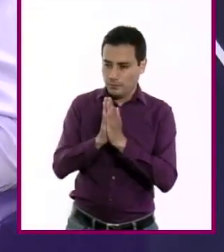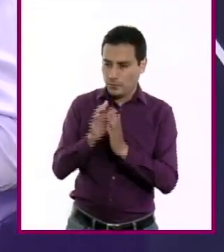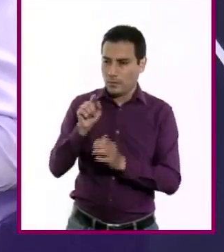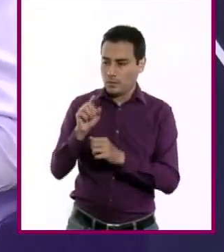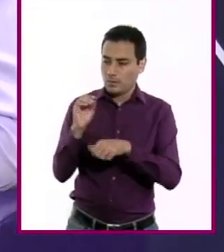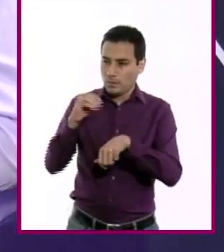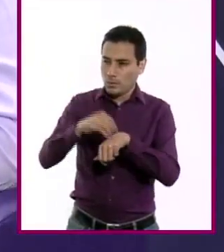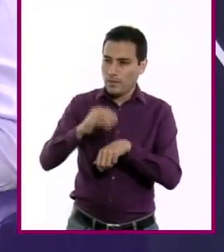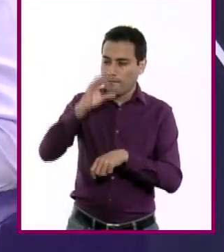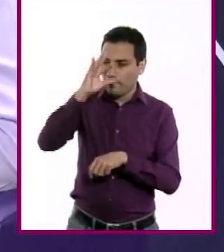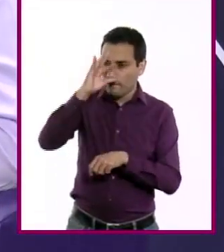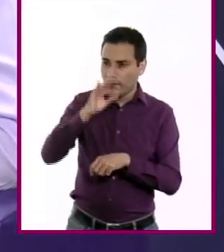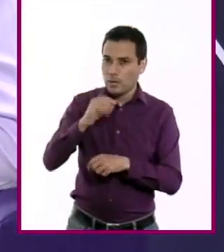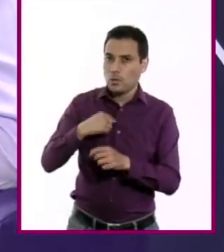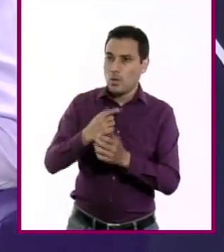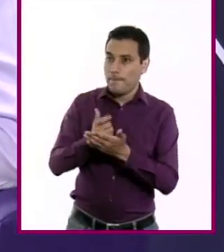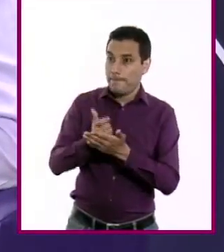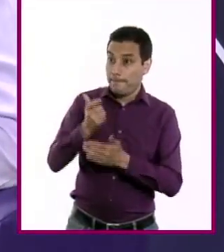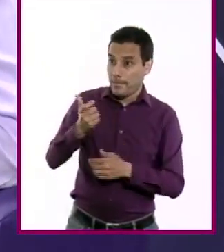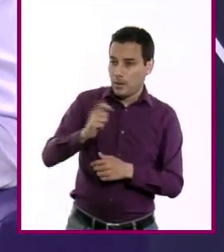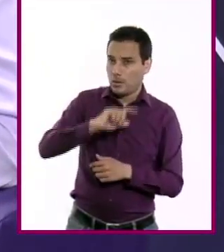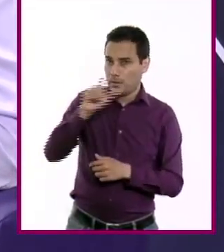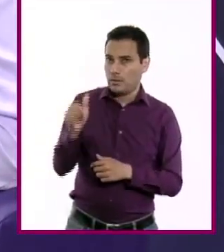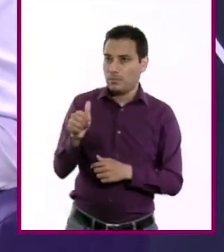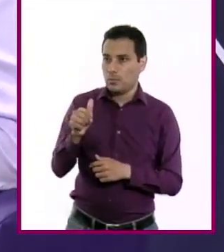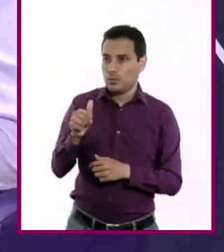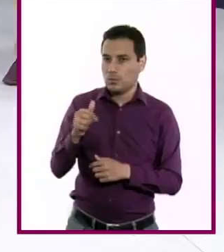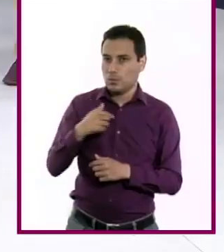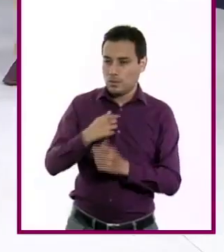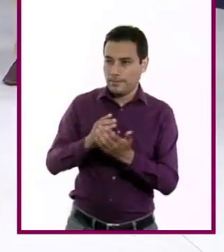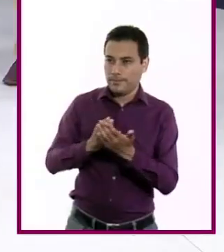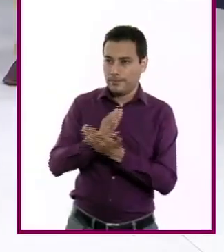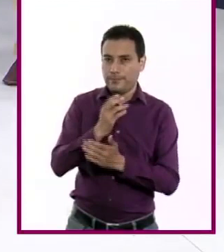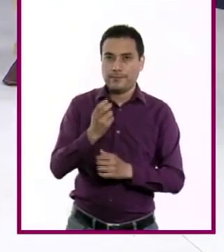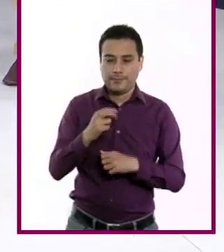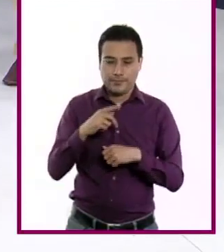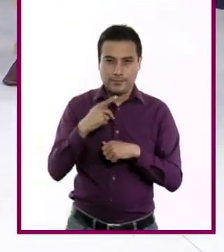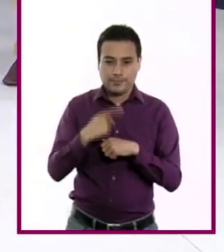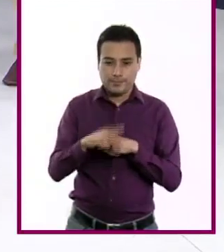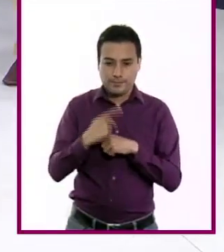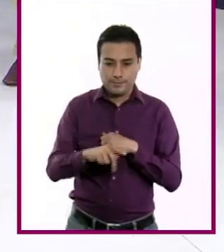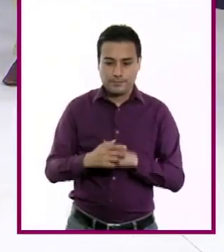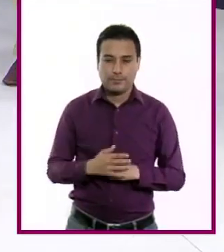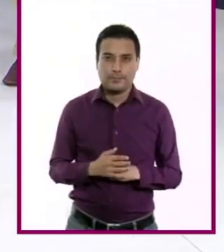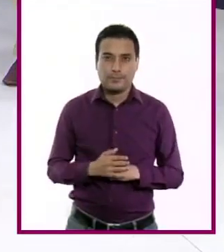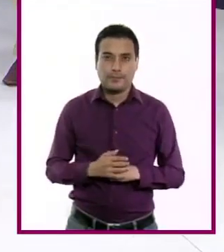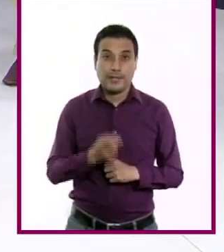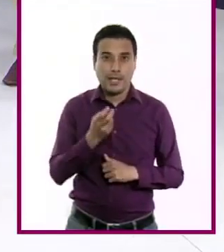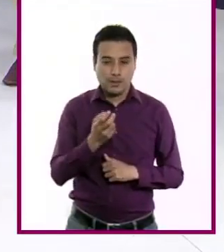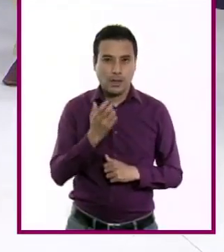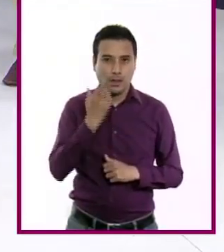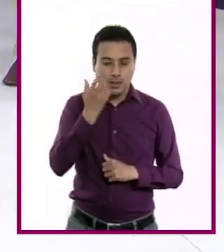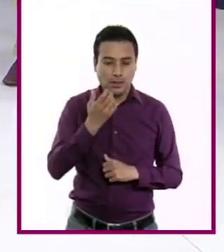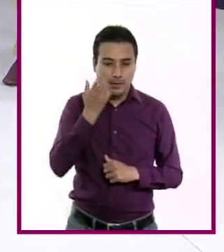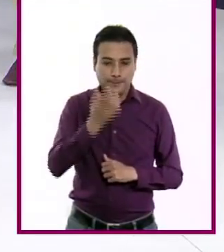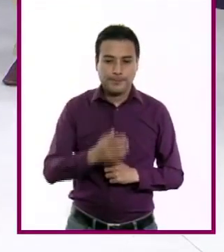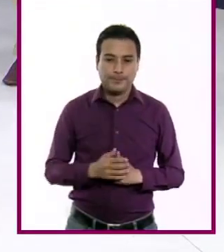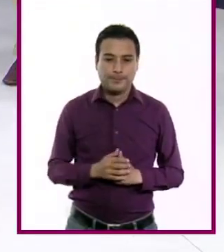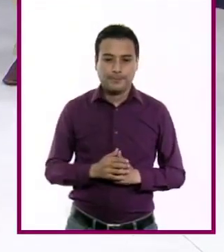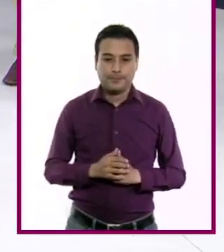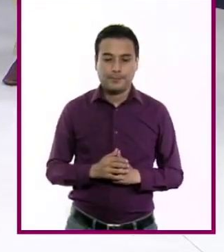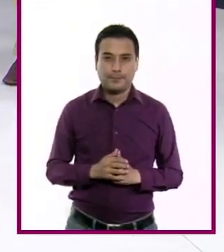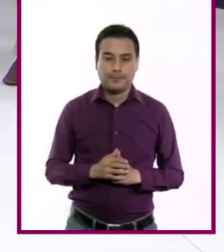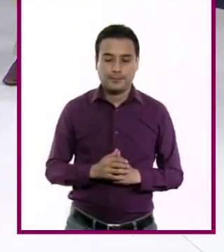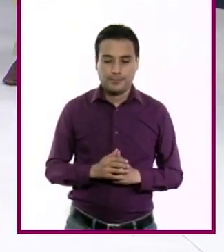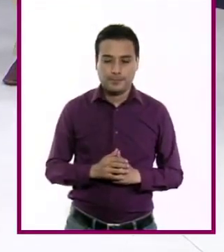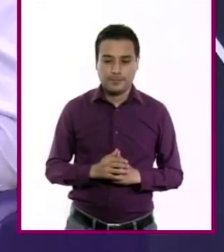te pago a ti y él me da el acceso a mí. Ahí ya estamos, ahí hay una amenaza. Y esto es de forma intencional. Eso es, ¿no?, de forma intencional. Que sería más bien